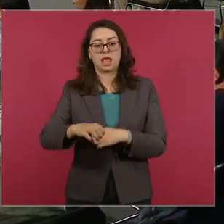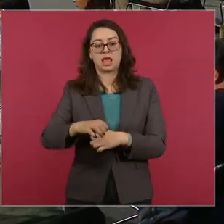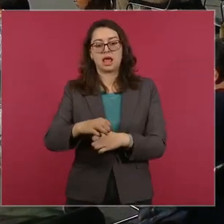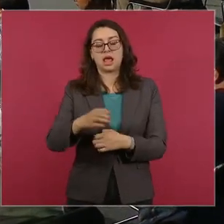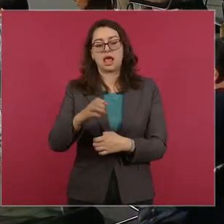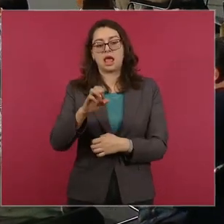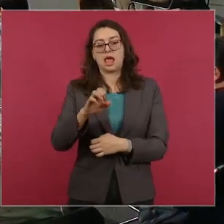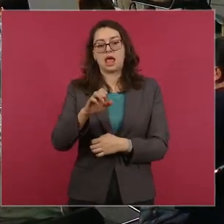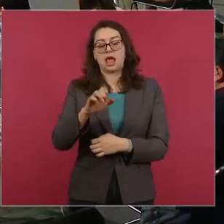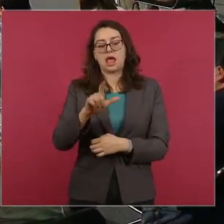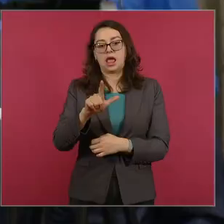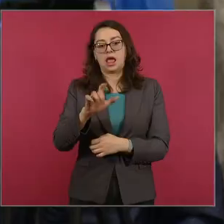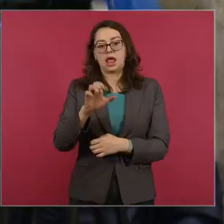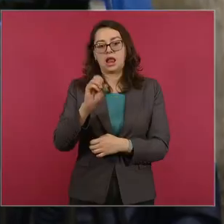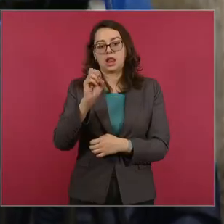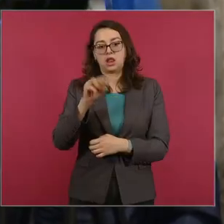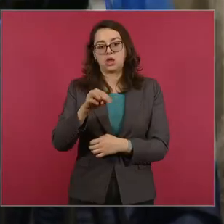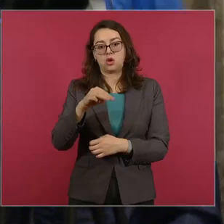internet